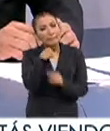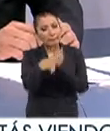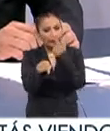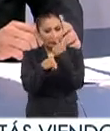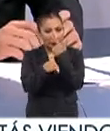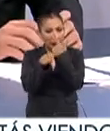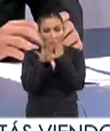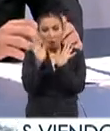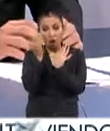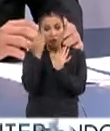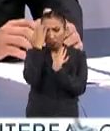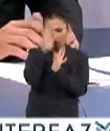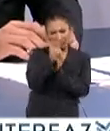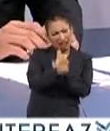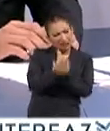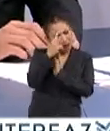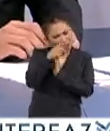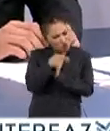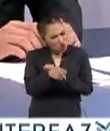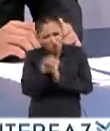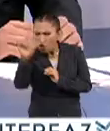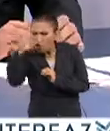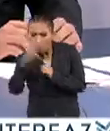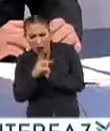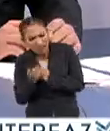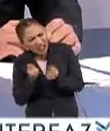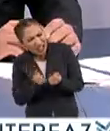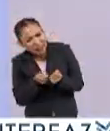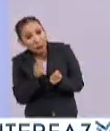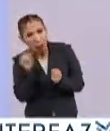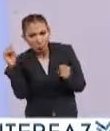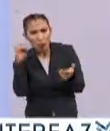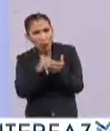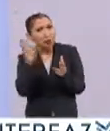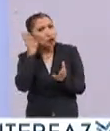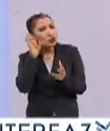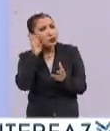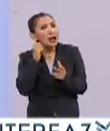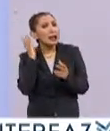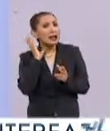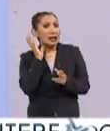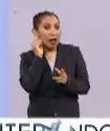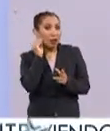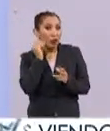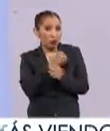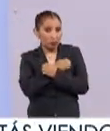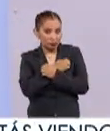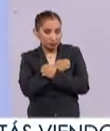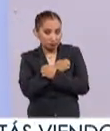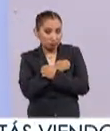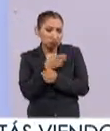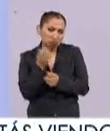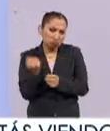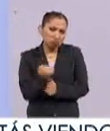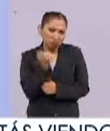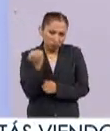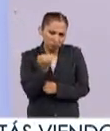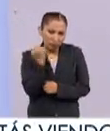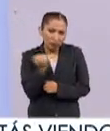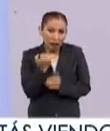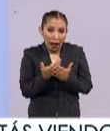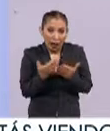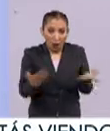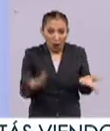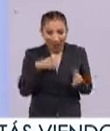que son poco conocidas, digamos, en México, de otros países, pero que las podemos escuchar en Radio Educación. Afortunadamente ahora en